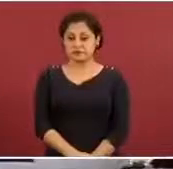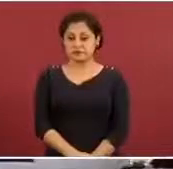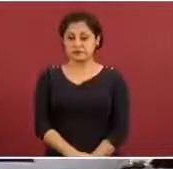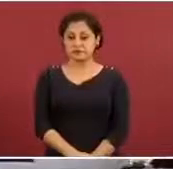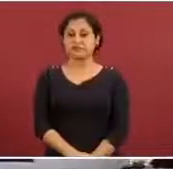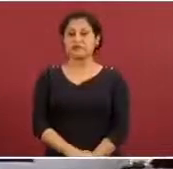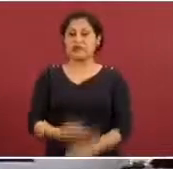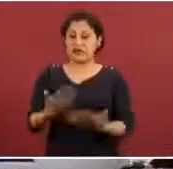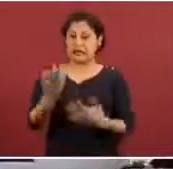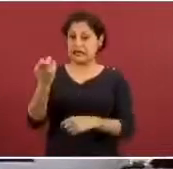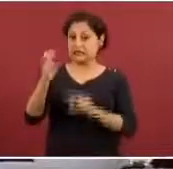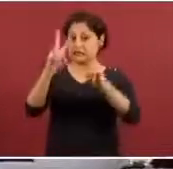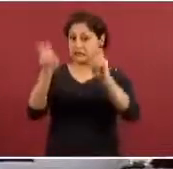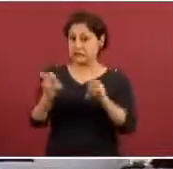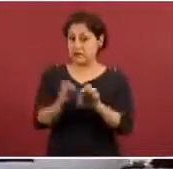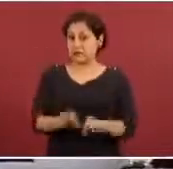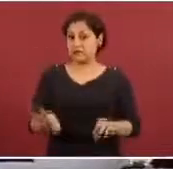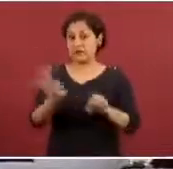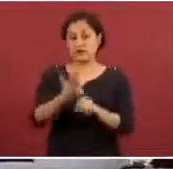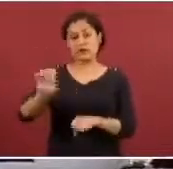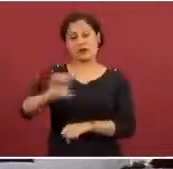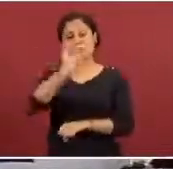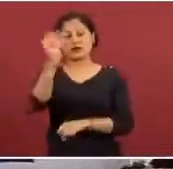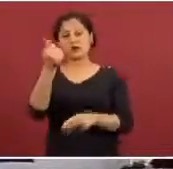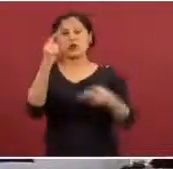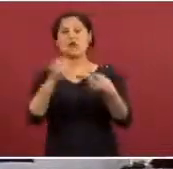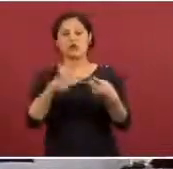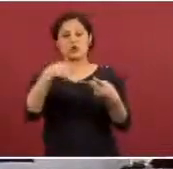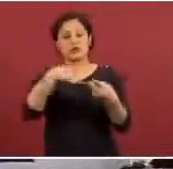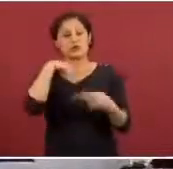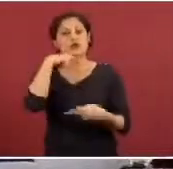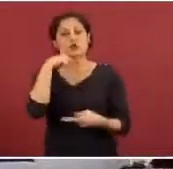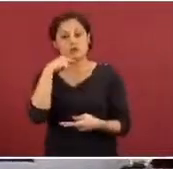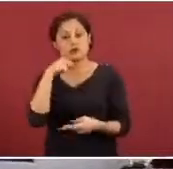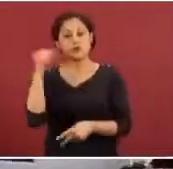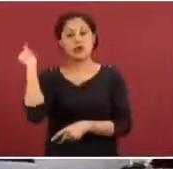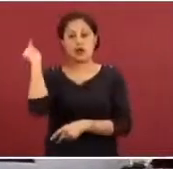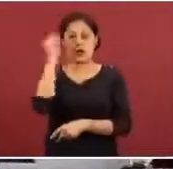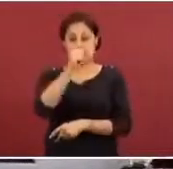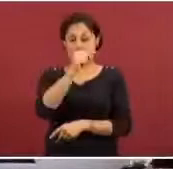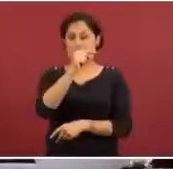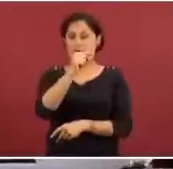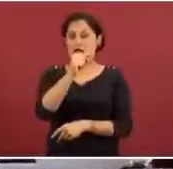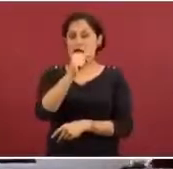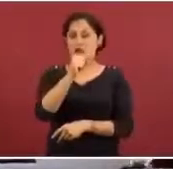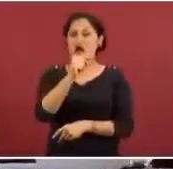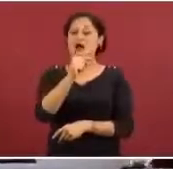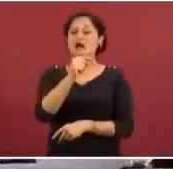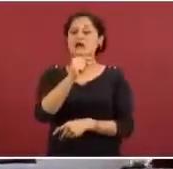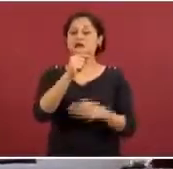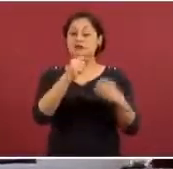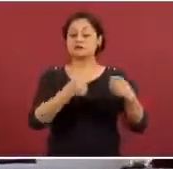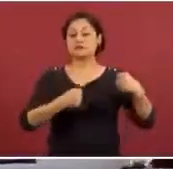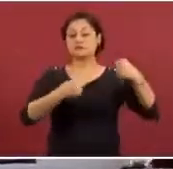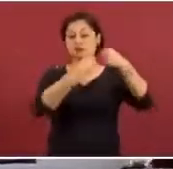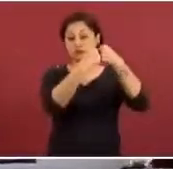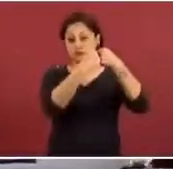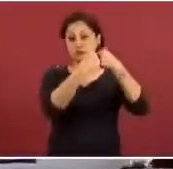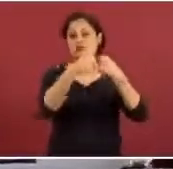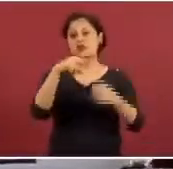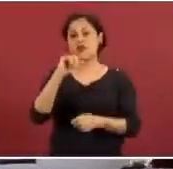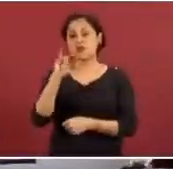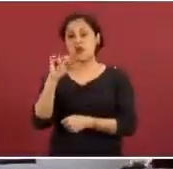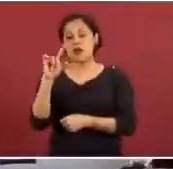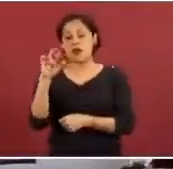punto importante. Otro punto que me preocupa mucho, en Nuevo Laredo especialmente, donde se ha mencionado pues un completo